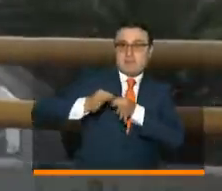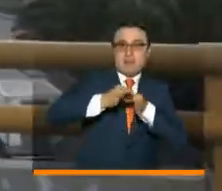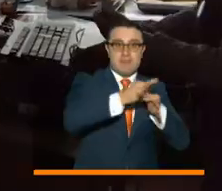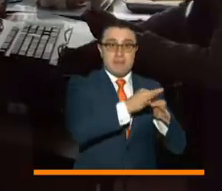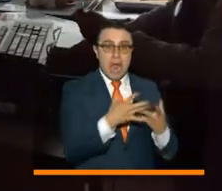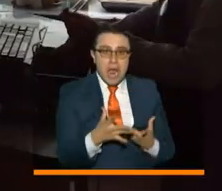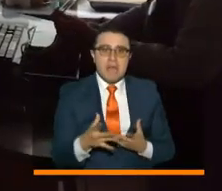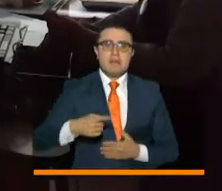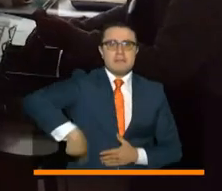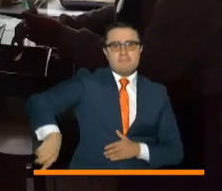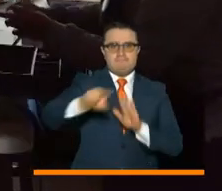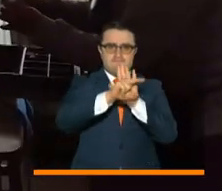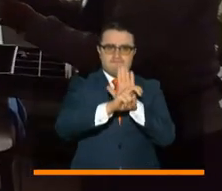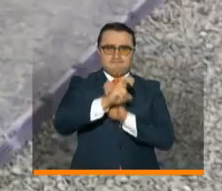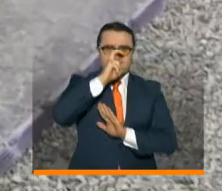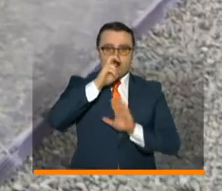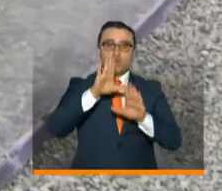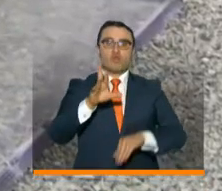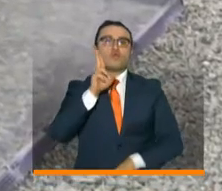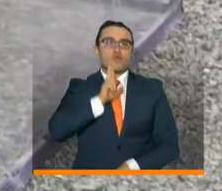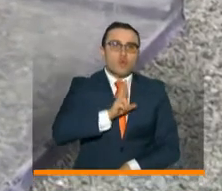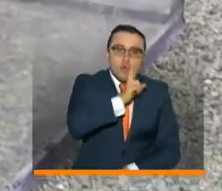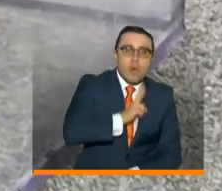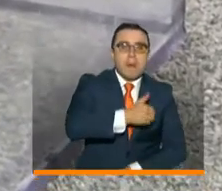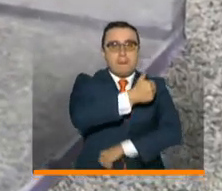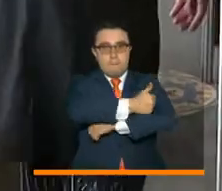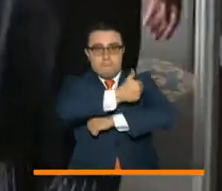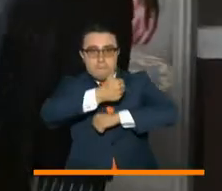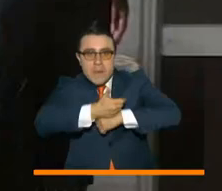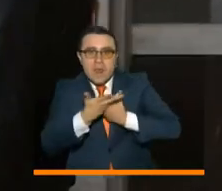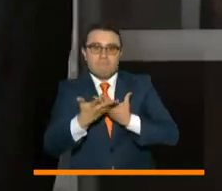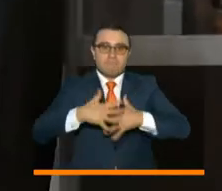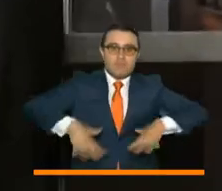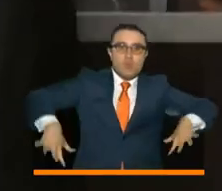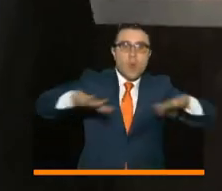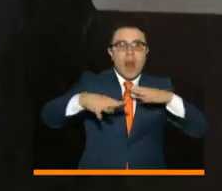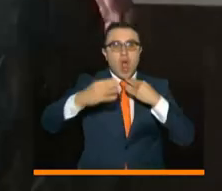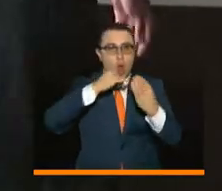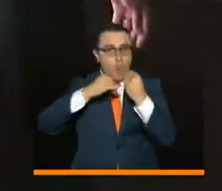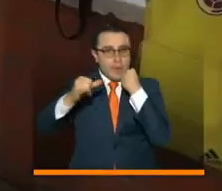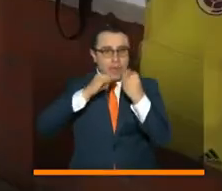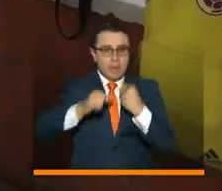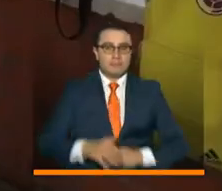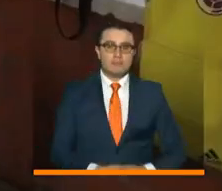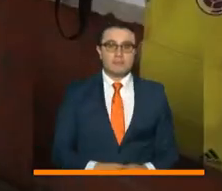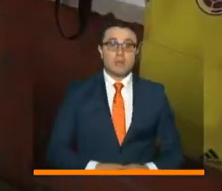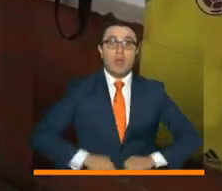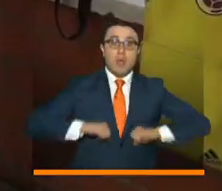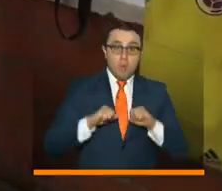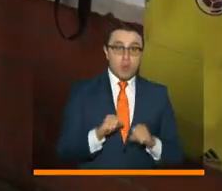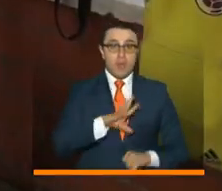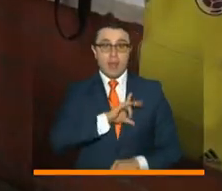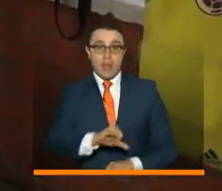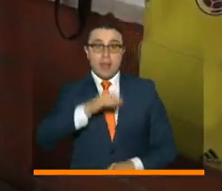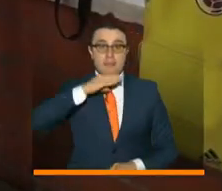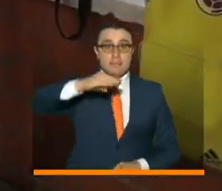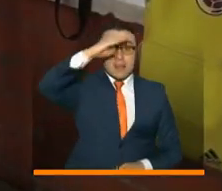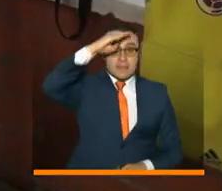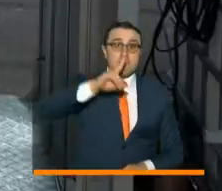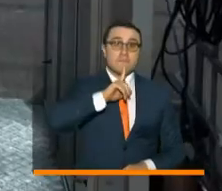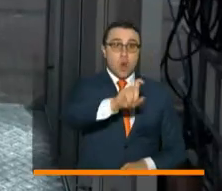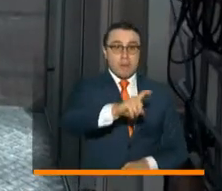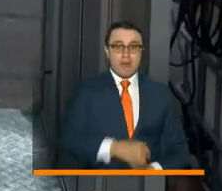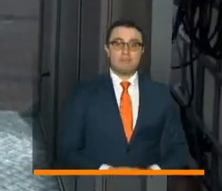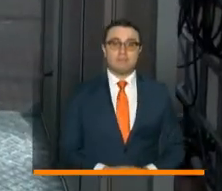restricciones focalizadas para el sector gastronómico como restaurantes y zonas de comidas. En Bogotá, Cali, Medellín y Bucaramanga